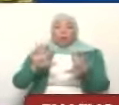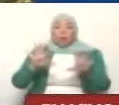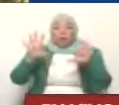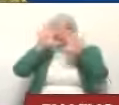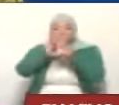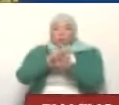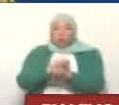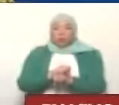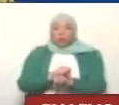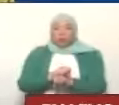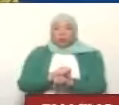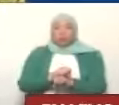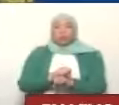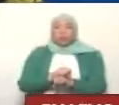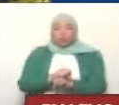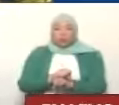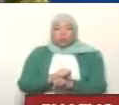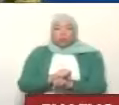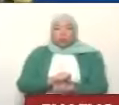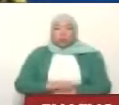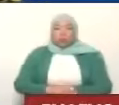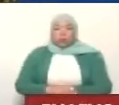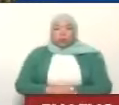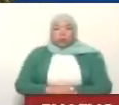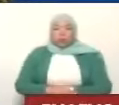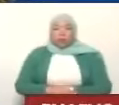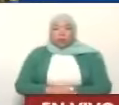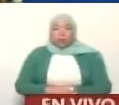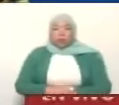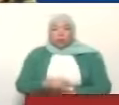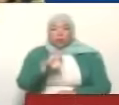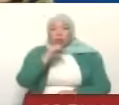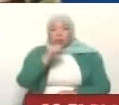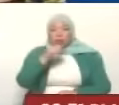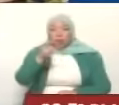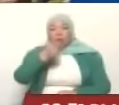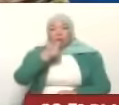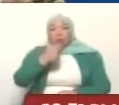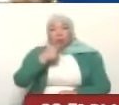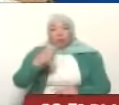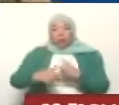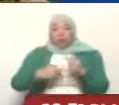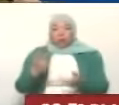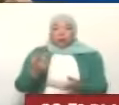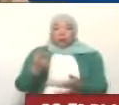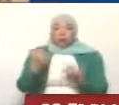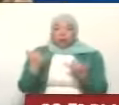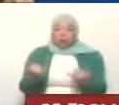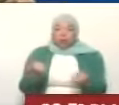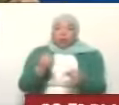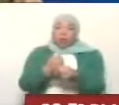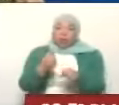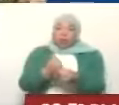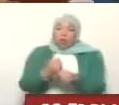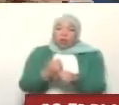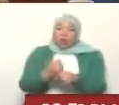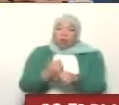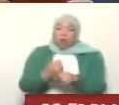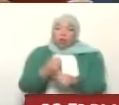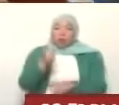noche. Correcto. Bueno, yo los invito aquí. A estos artistas, adelante, pasan aquí a mi lado.